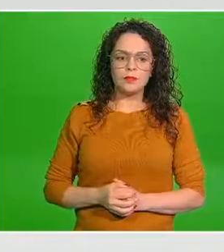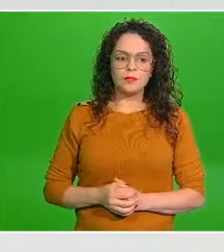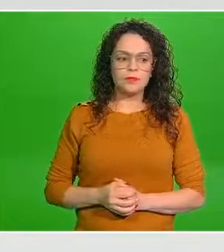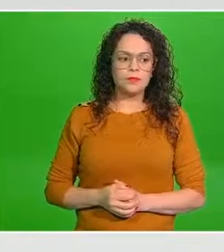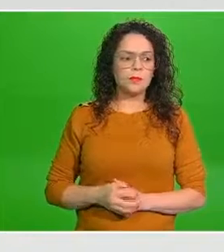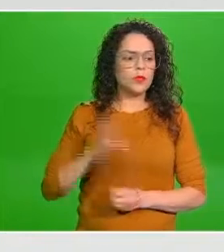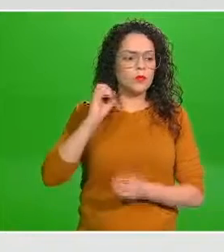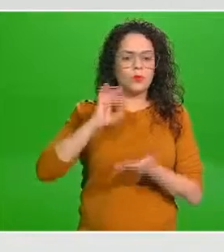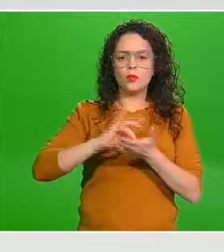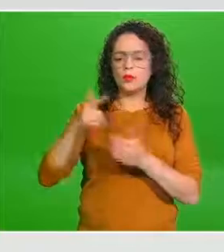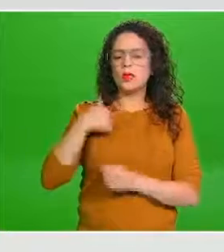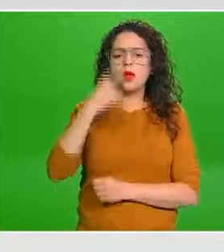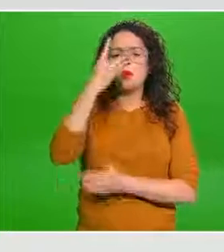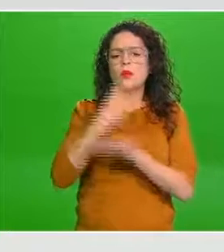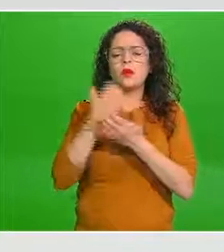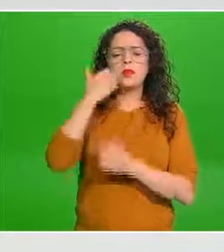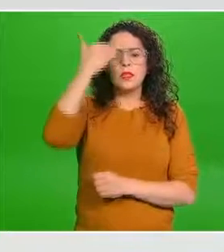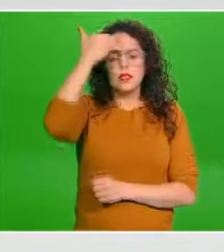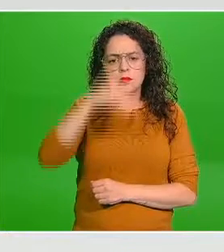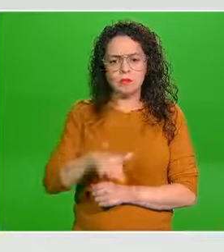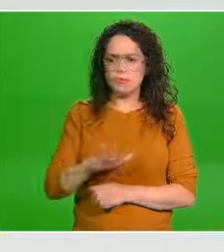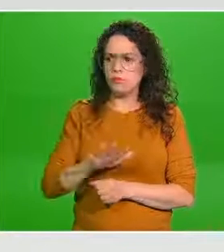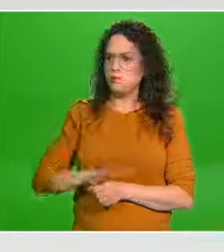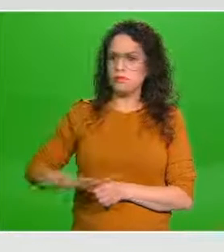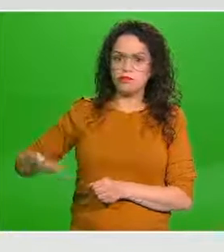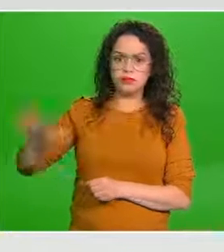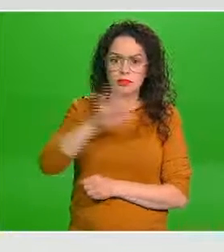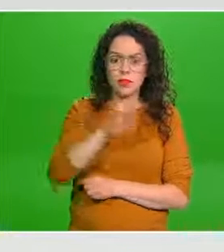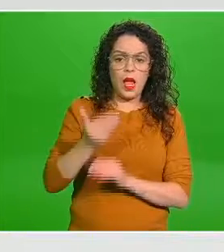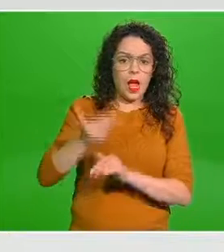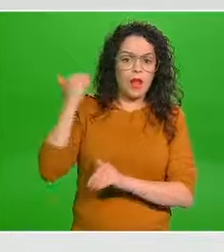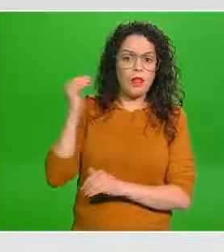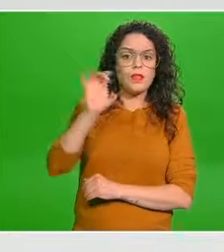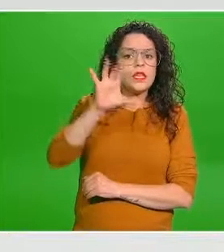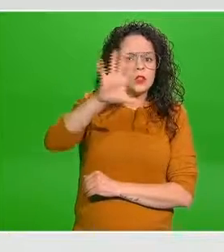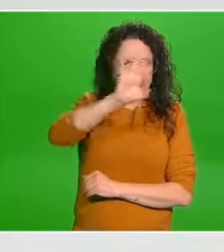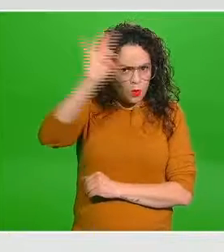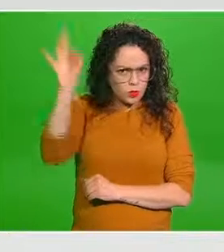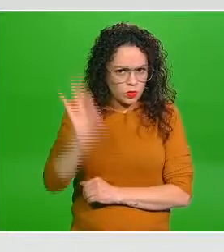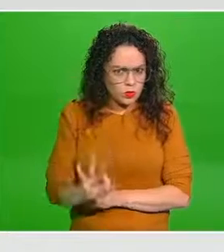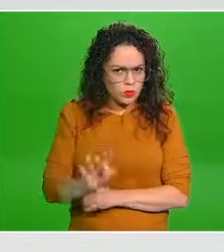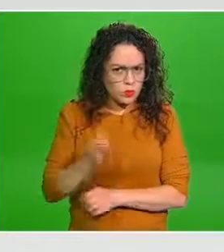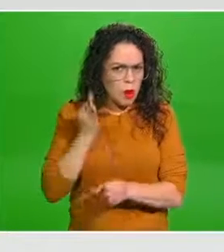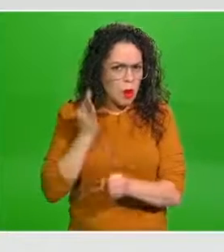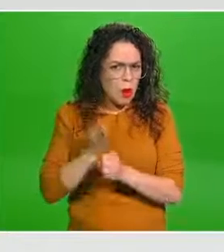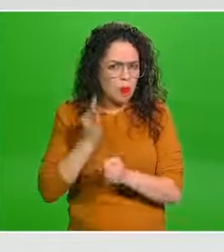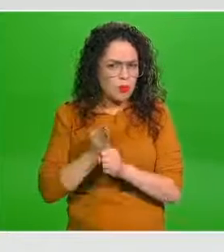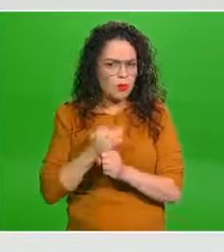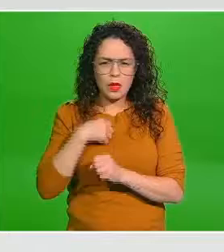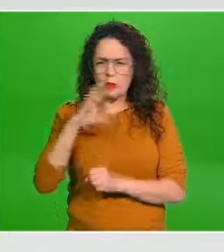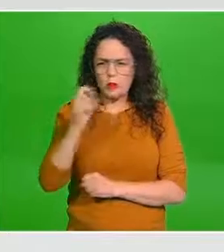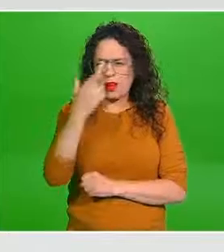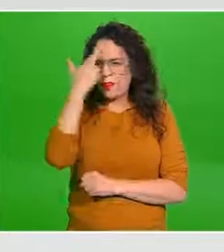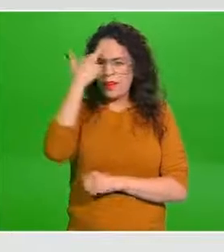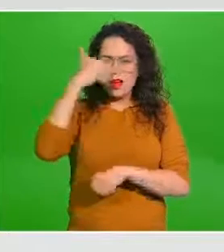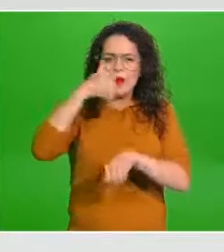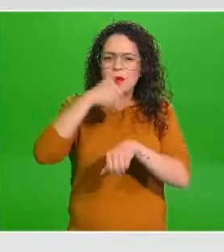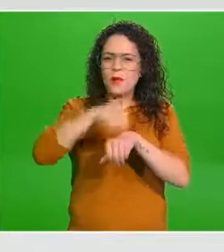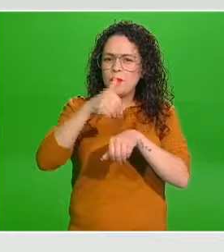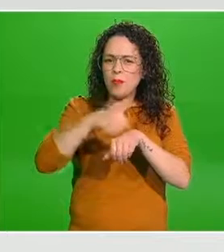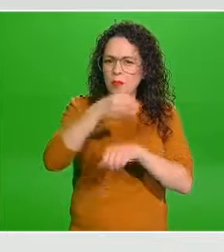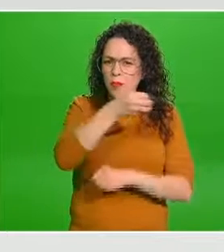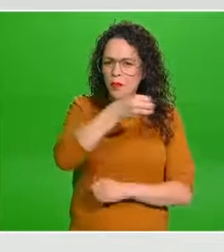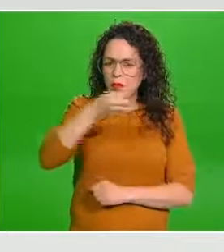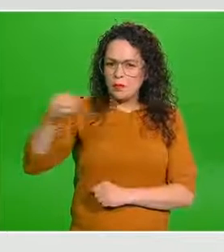planteamiento. La positividad que estamos manejando, doctor Alomía, era de 35%. Ahorita no recuerdo la cifra